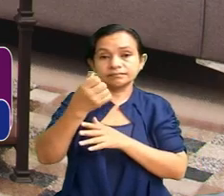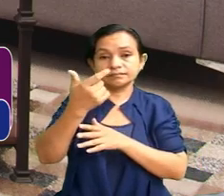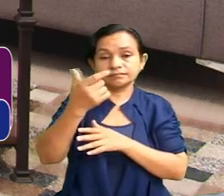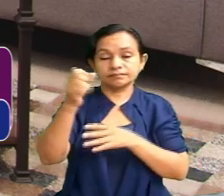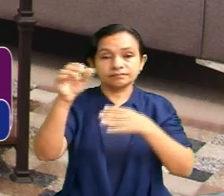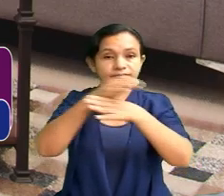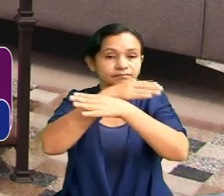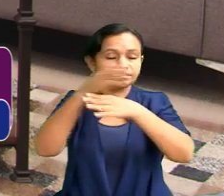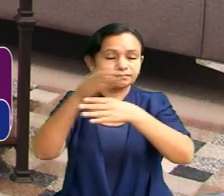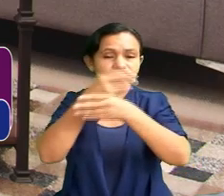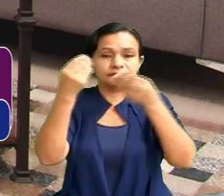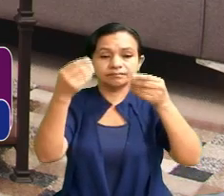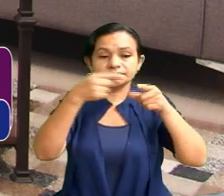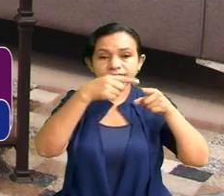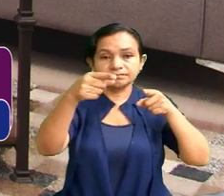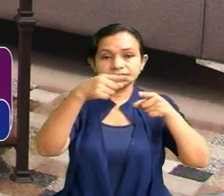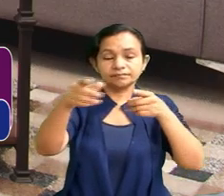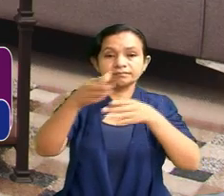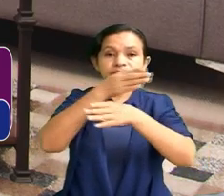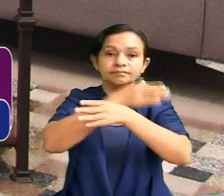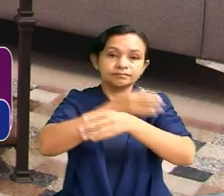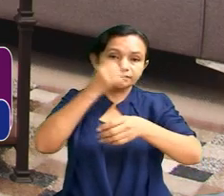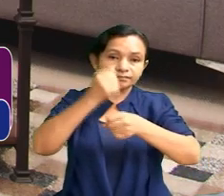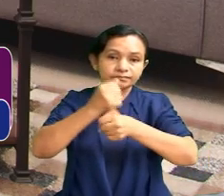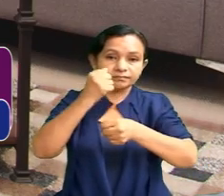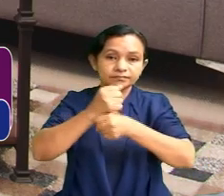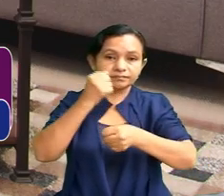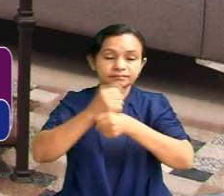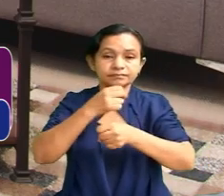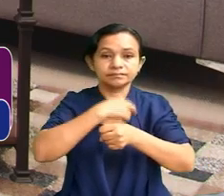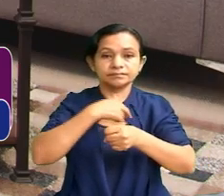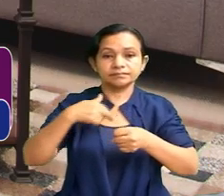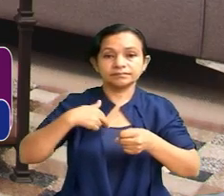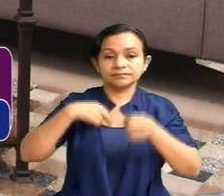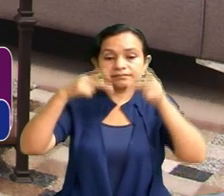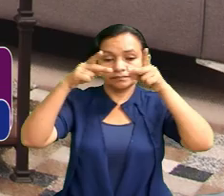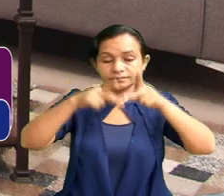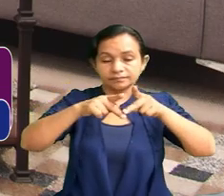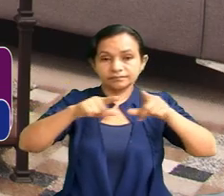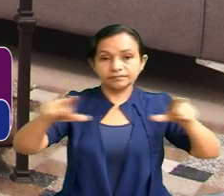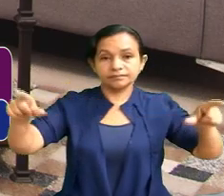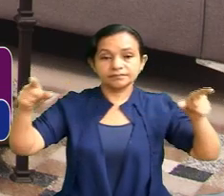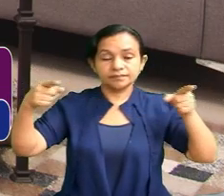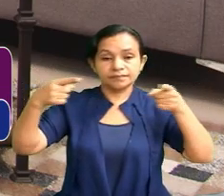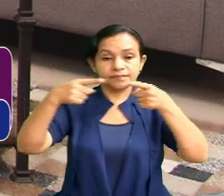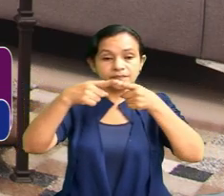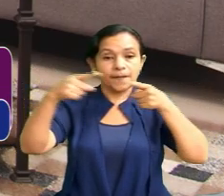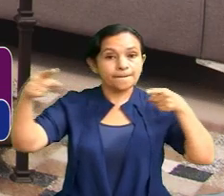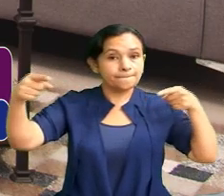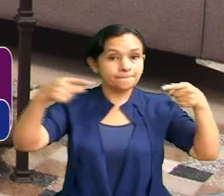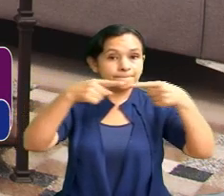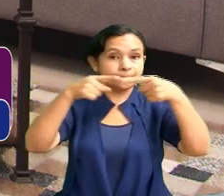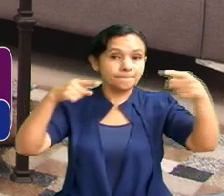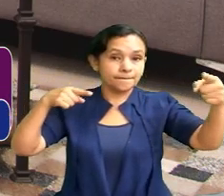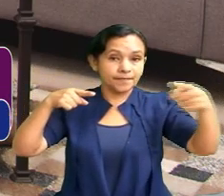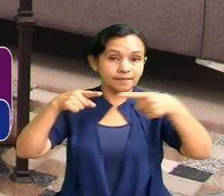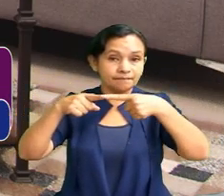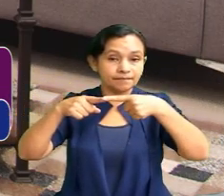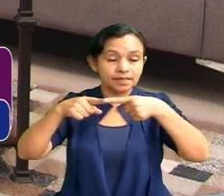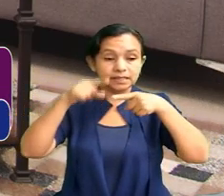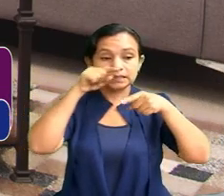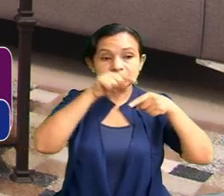amenazas que decimos en los municipios verdad y se van actualizando los planes también los mapas que contienen la información de los puntos